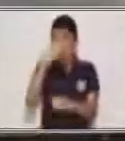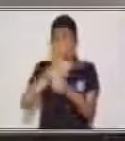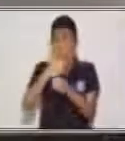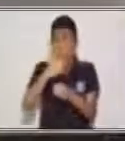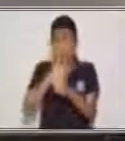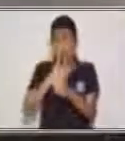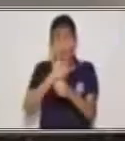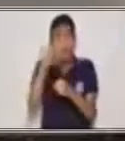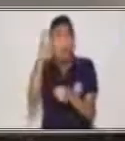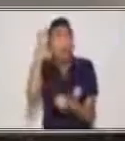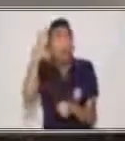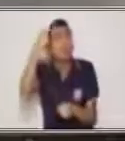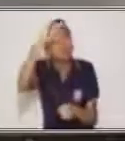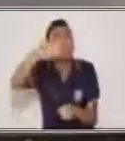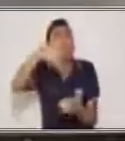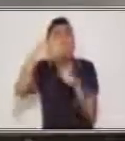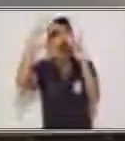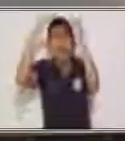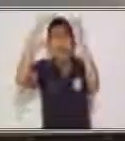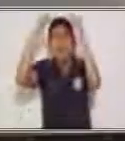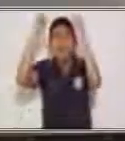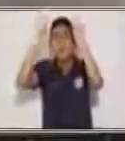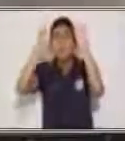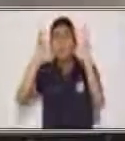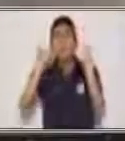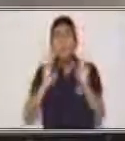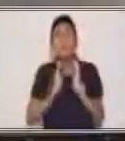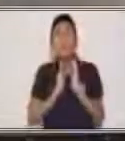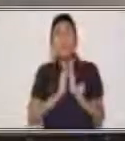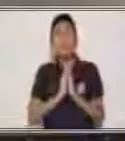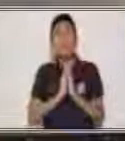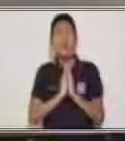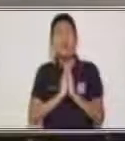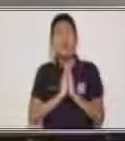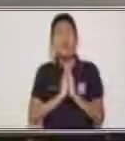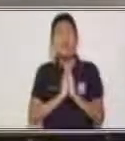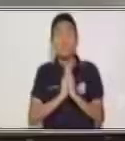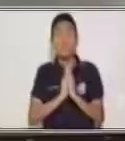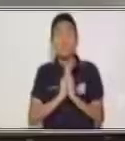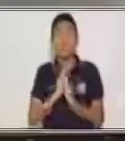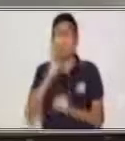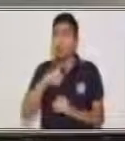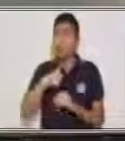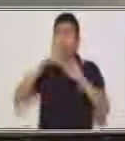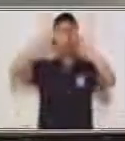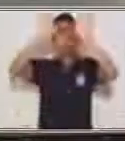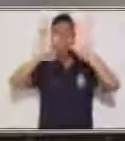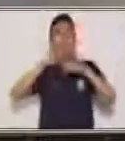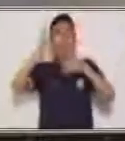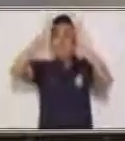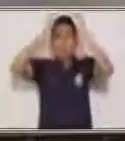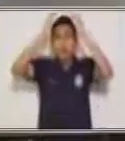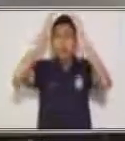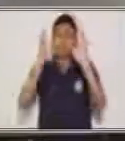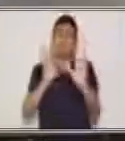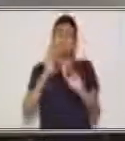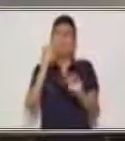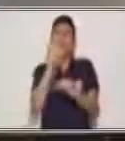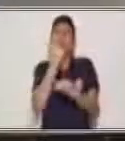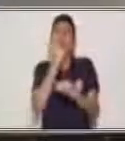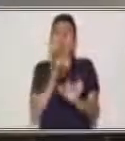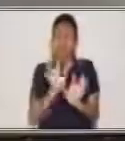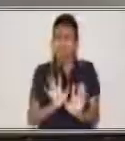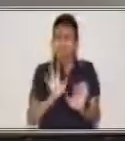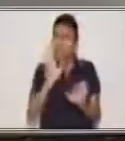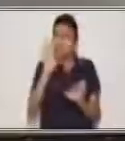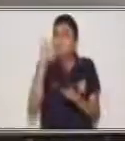Virgen se está bañando, que es una frase que usualmente nos dice de la razón de por qué está lloviendo y no está nublado. Entonces esas